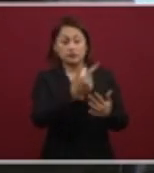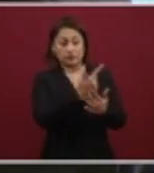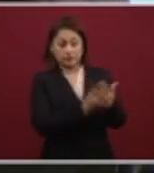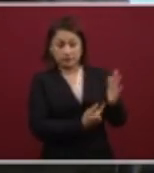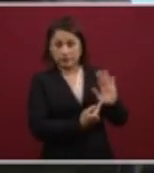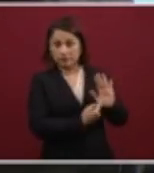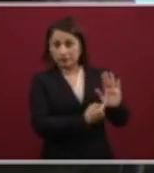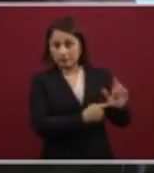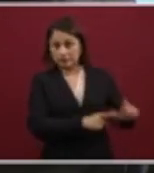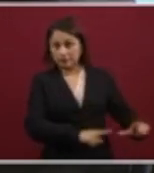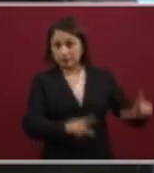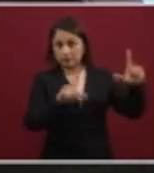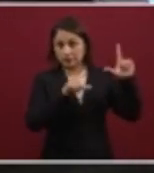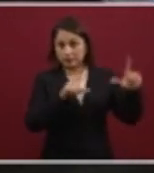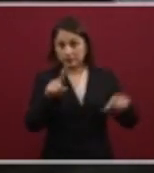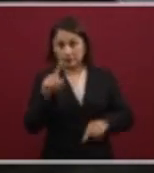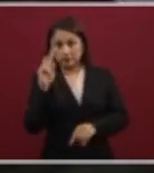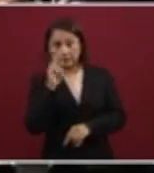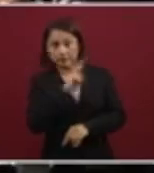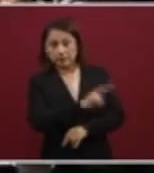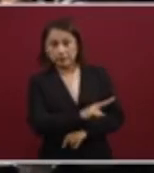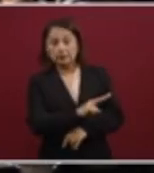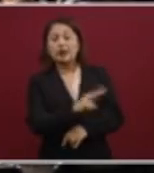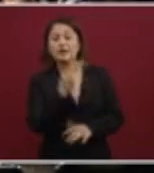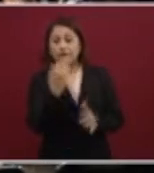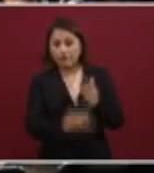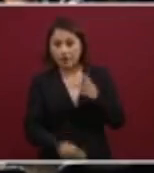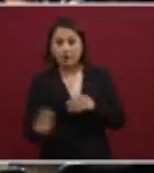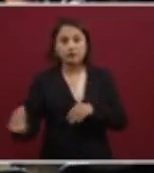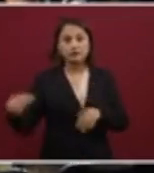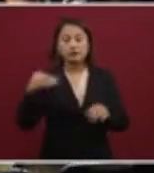200,000 de Sembrando Vida.